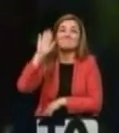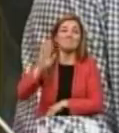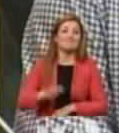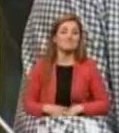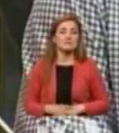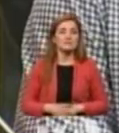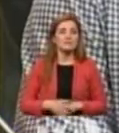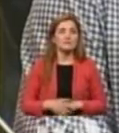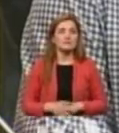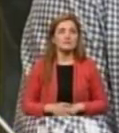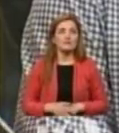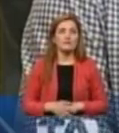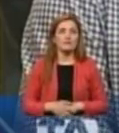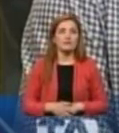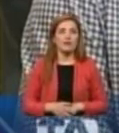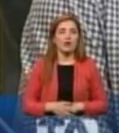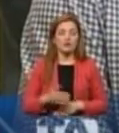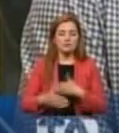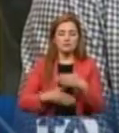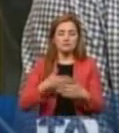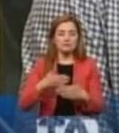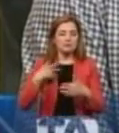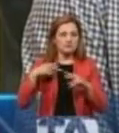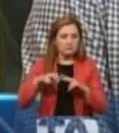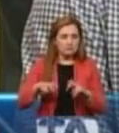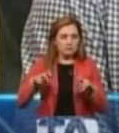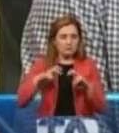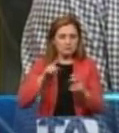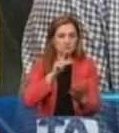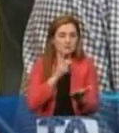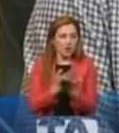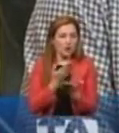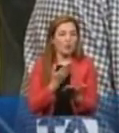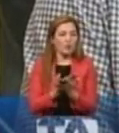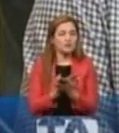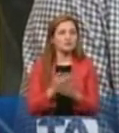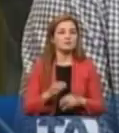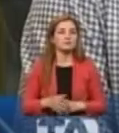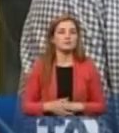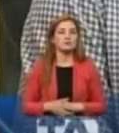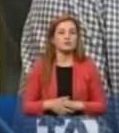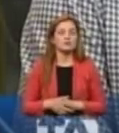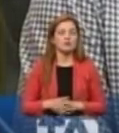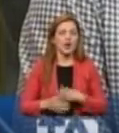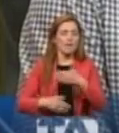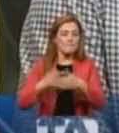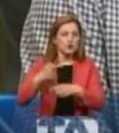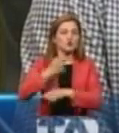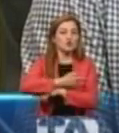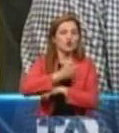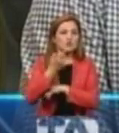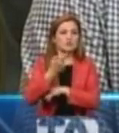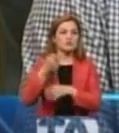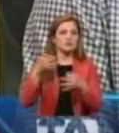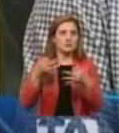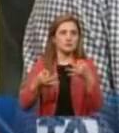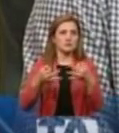encapuchados. Tenemos avances importantes en la recolección de evidencias y que en los próximos días vamos a